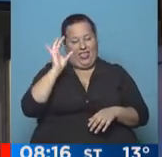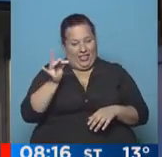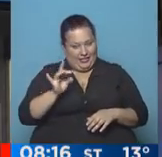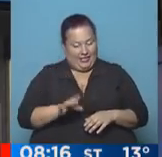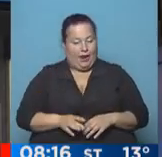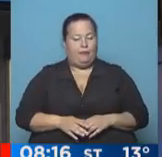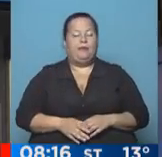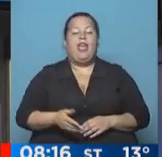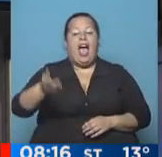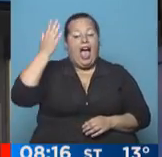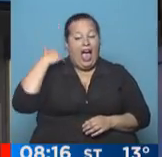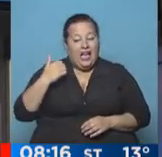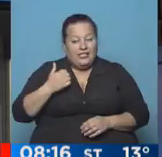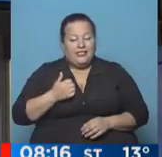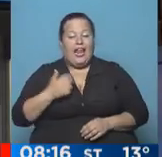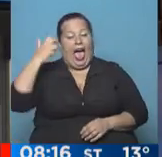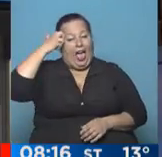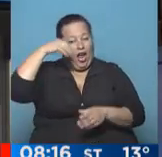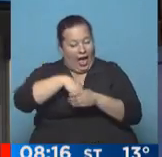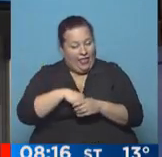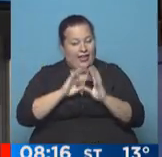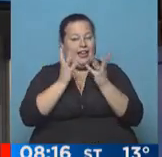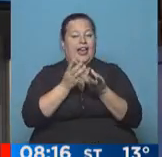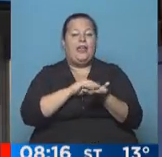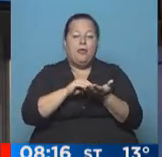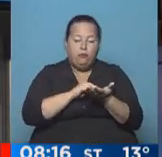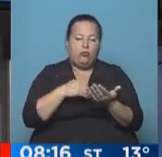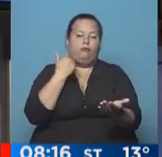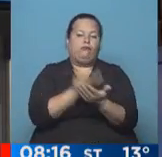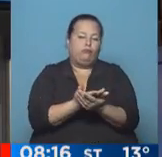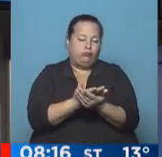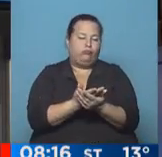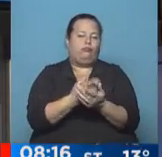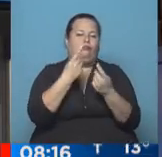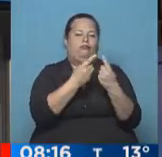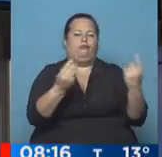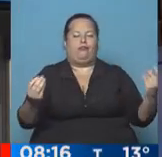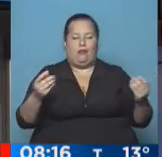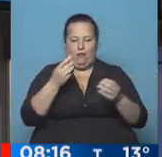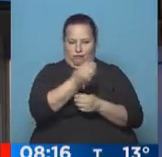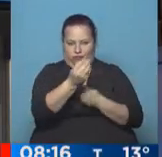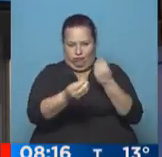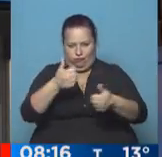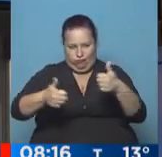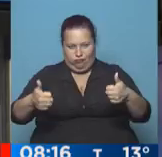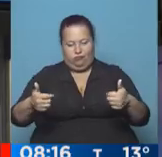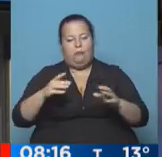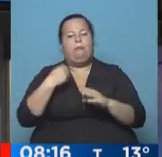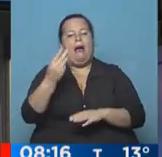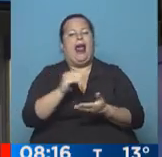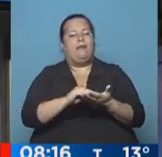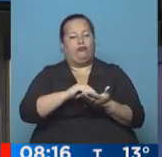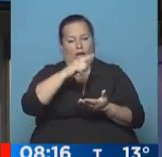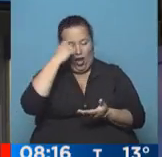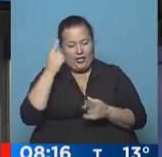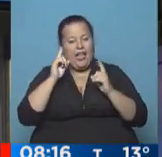y en la jornada de ayer en el congreso en la cámara de diputados presentó a varios de sus candidatos de candidatos a diputados